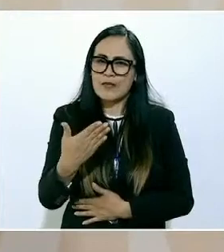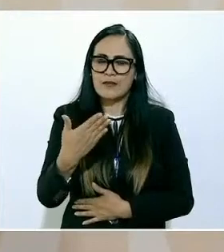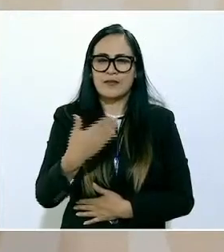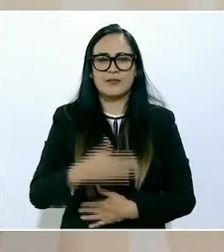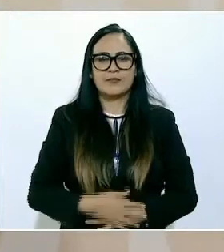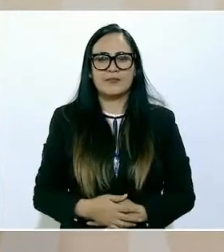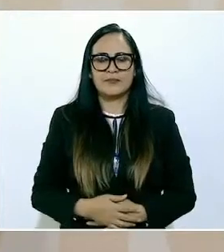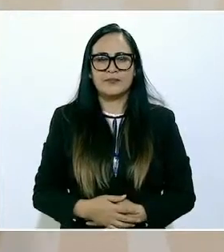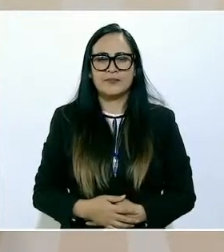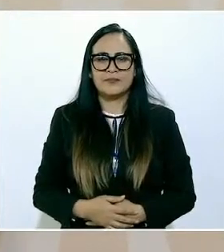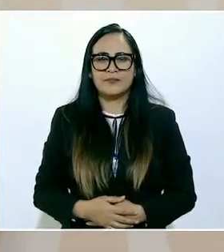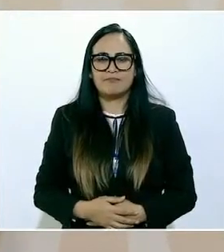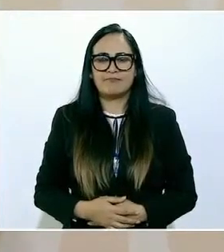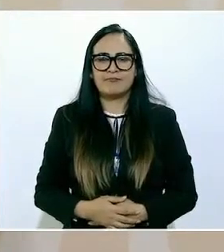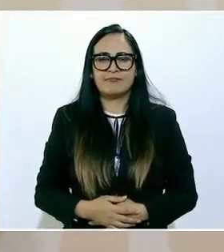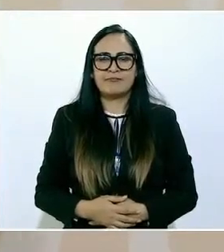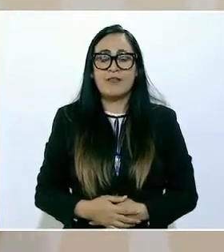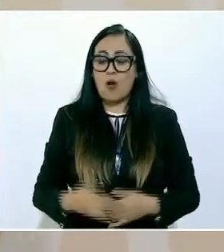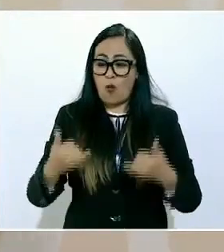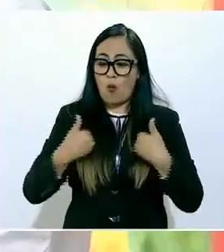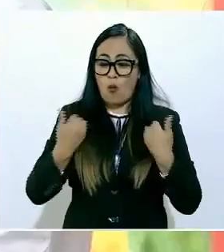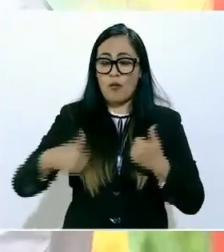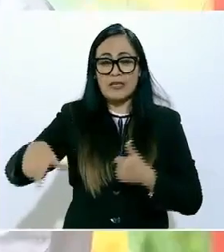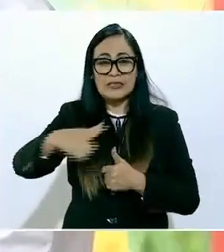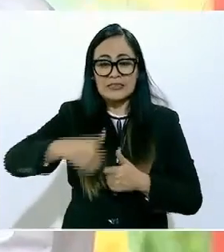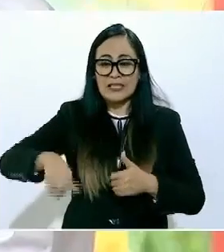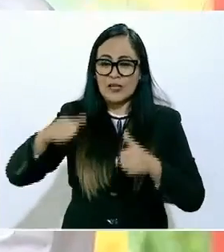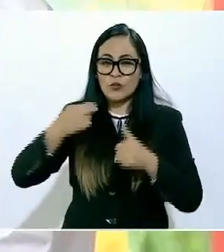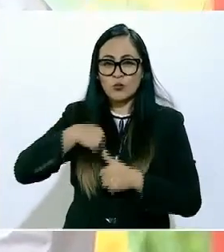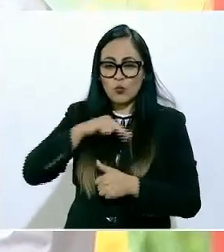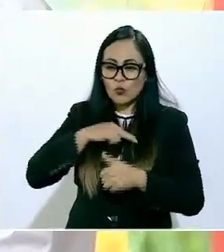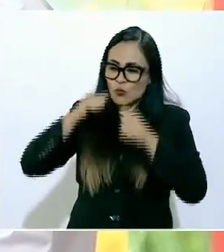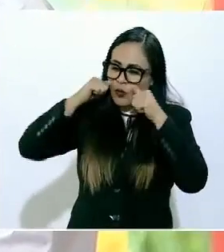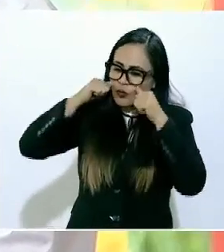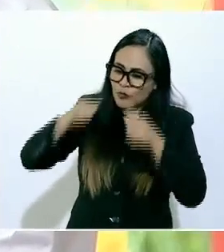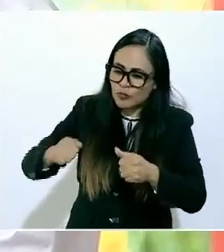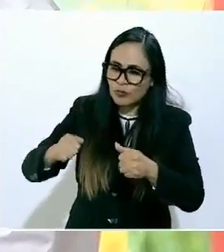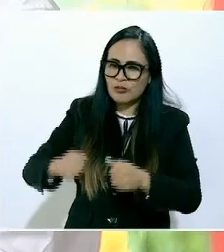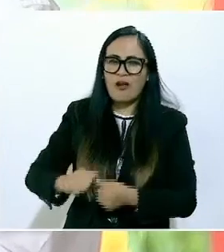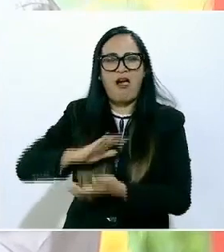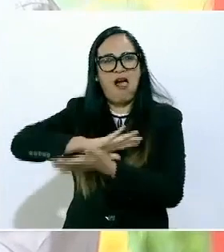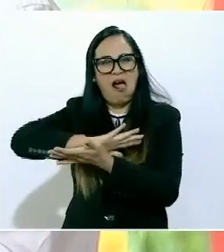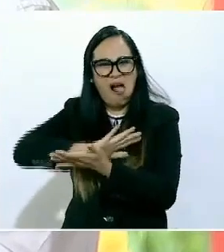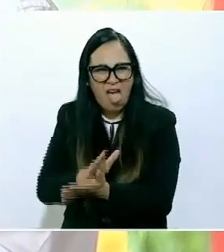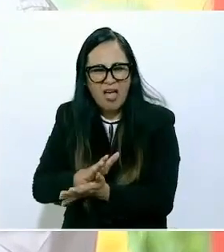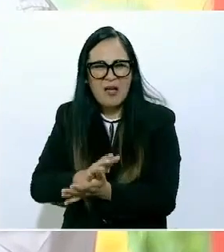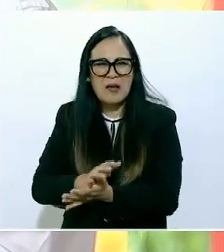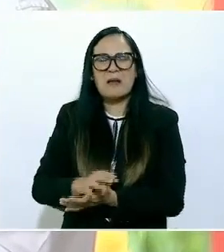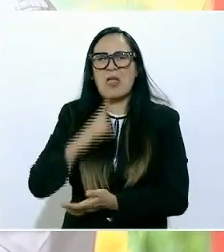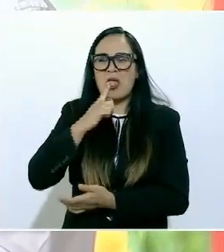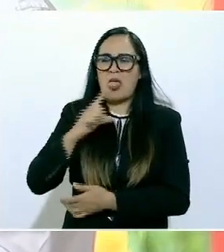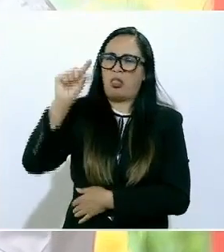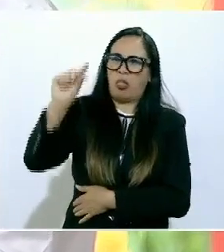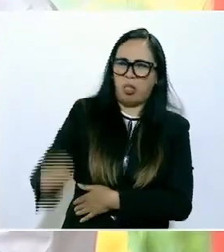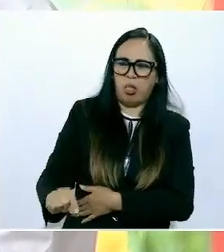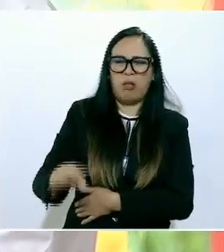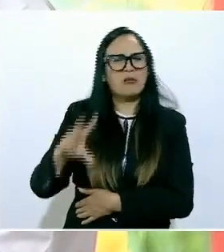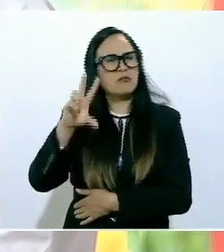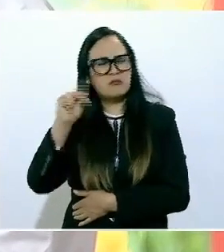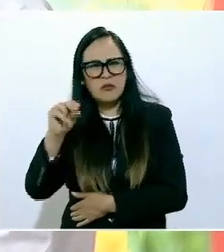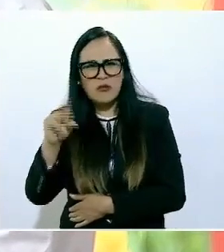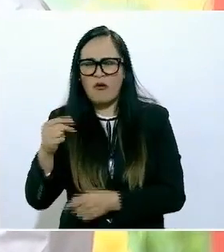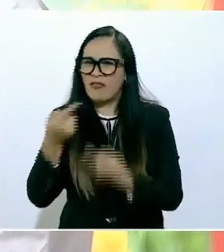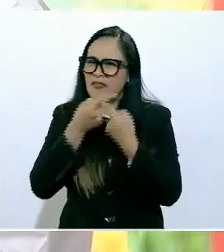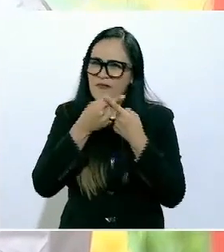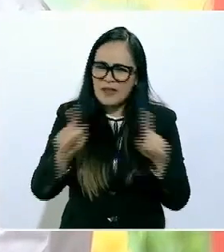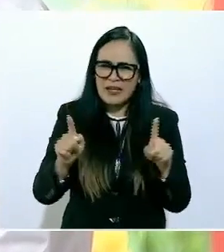porque se está atendiendo a los jóvenes, no se les margina, no hay discriminación, se les garantiza